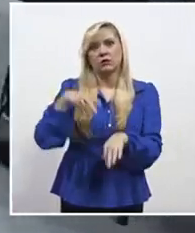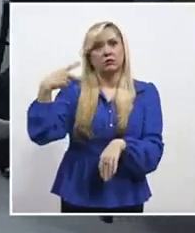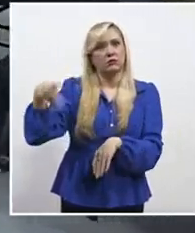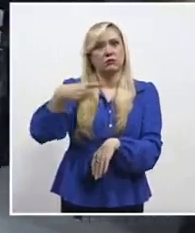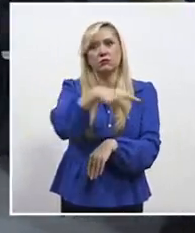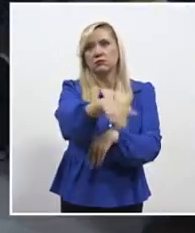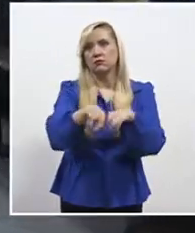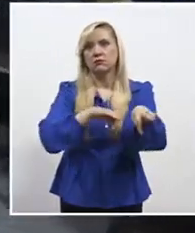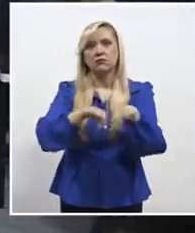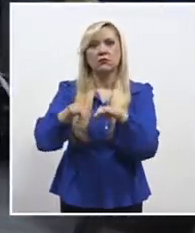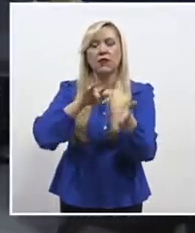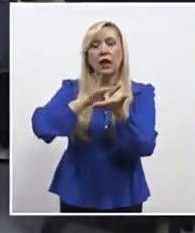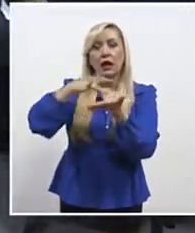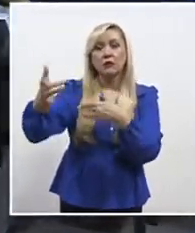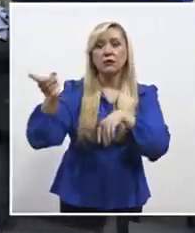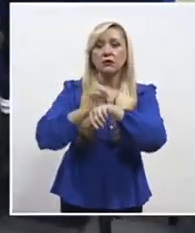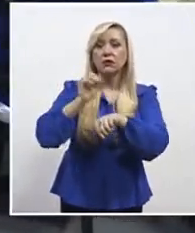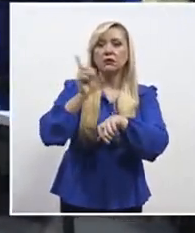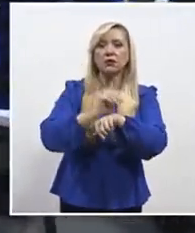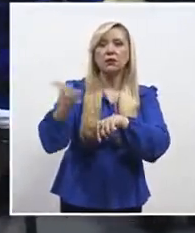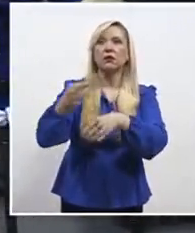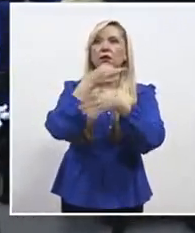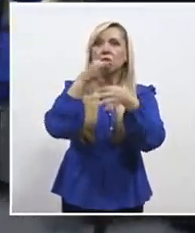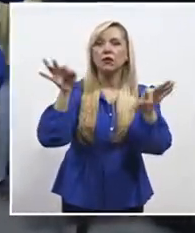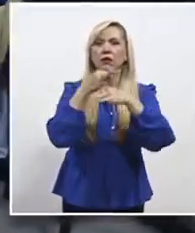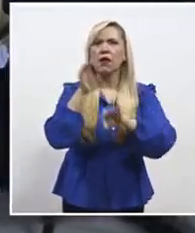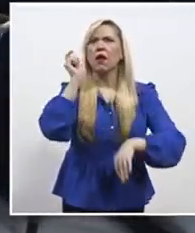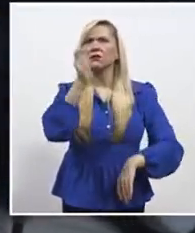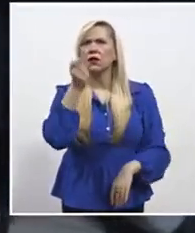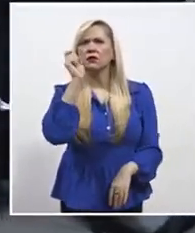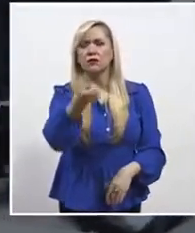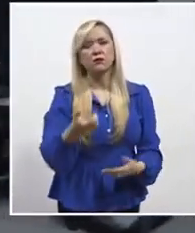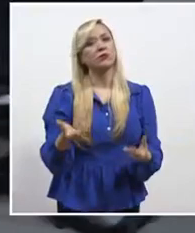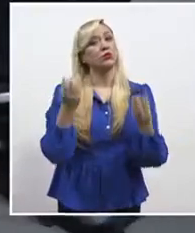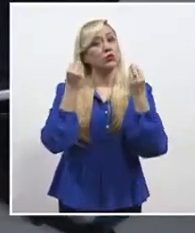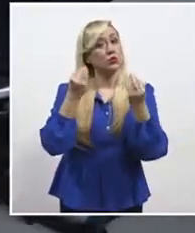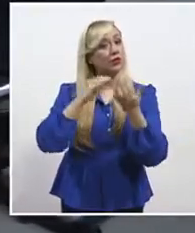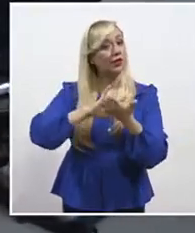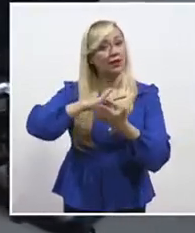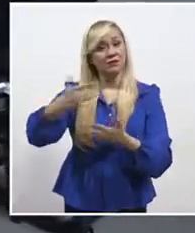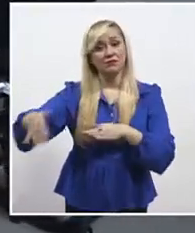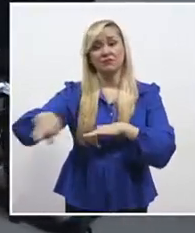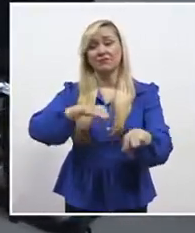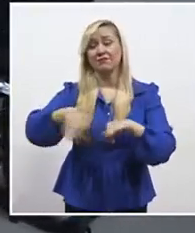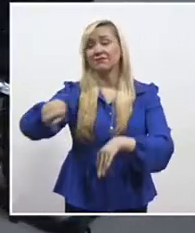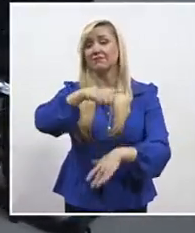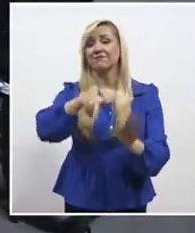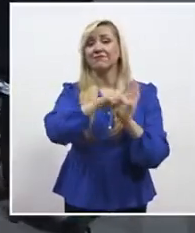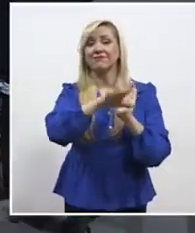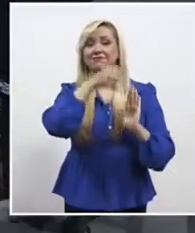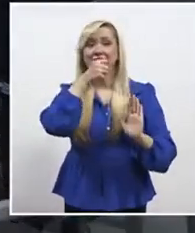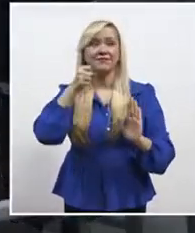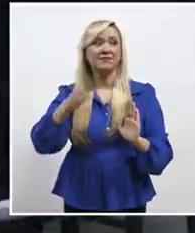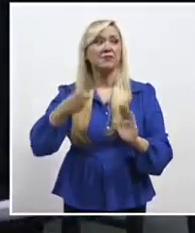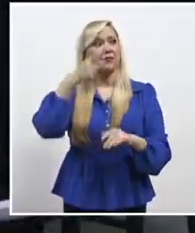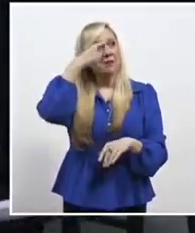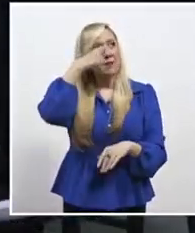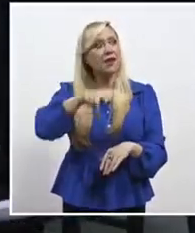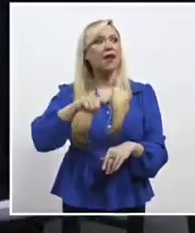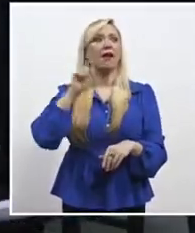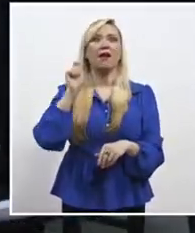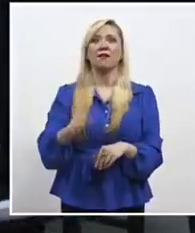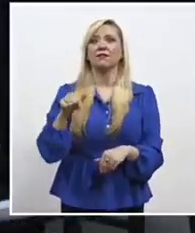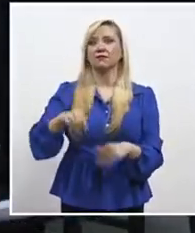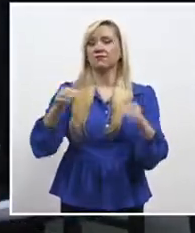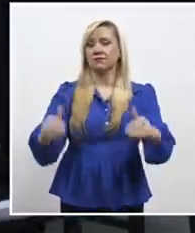dijo, es nuestra responsabilidad compartida. Por ello agradeció la labor que desempeñan las y los reporteros que dan cobertura a las actividades de